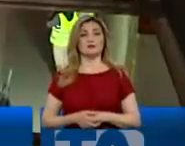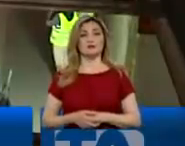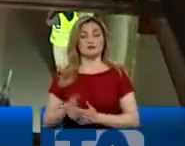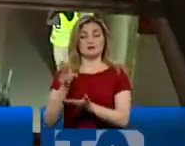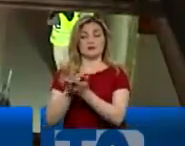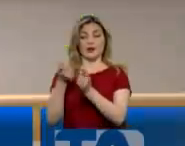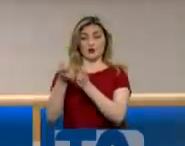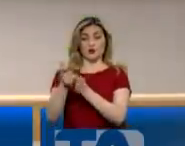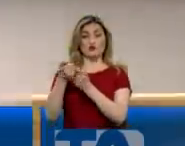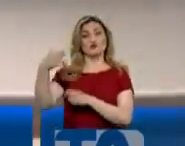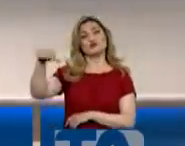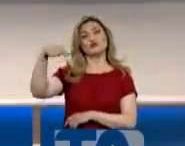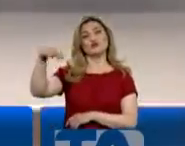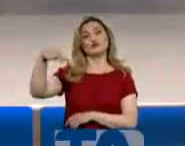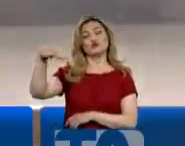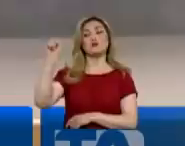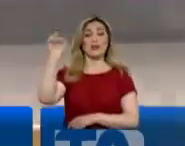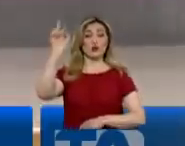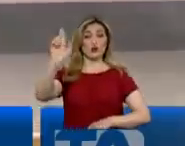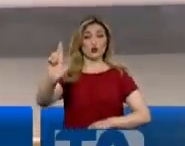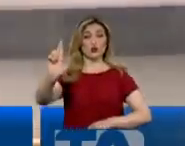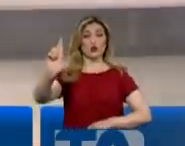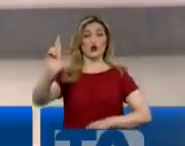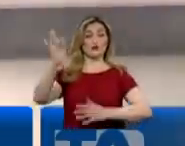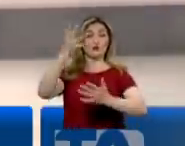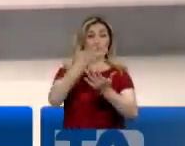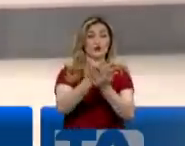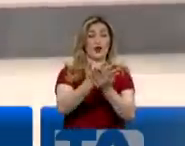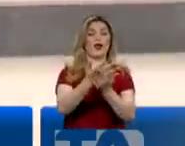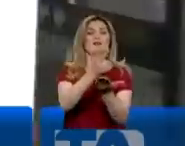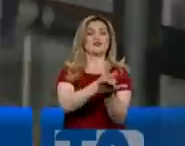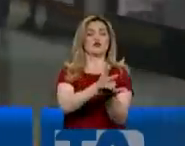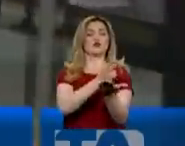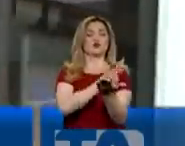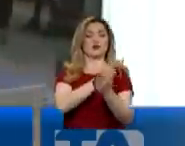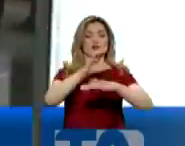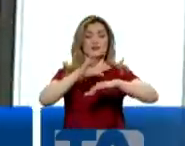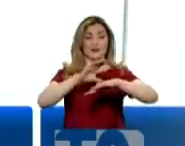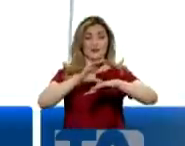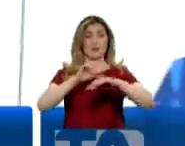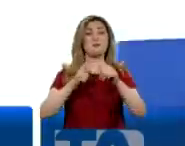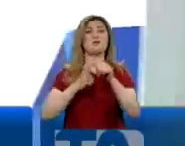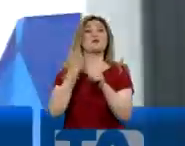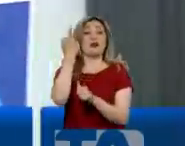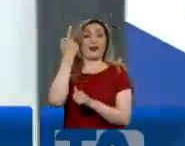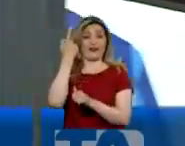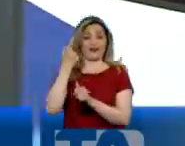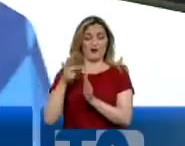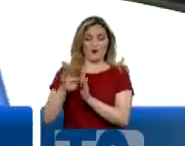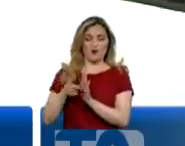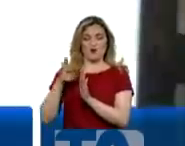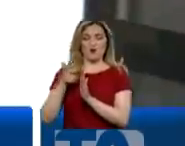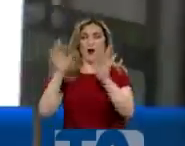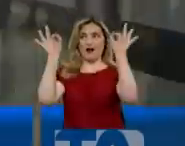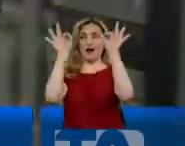y talleres en quitumbe en el sur de la capital hasta la estación de la universidad central se trata del primer movimiento de trenes con